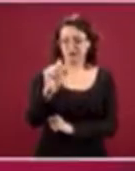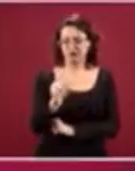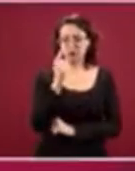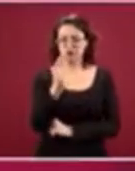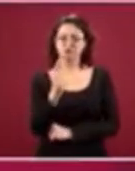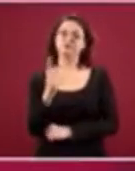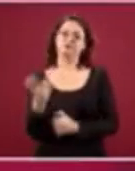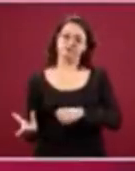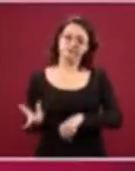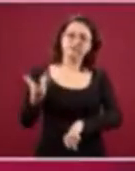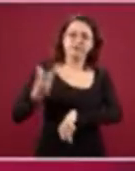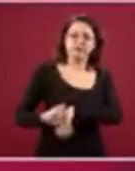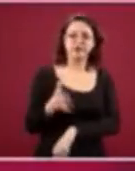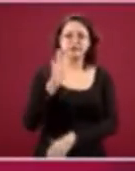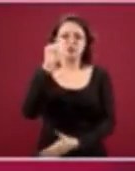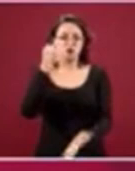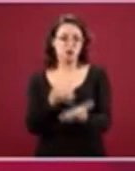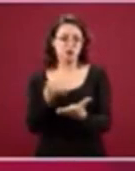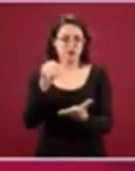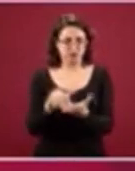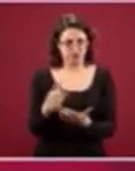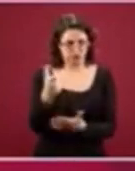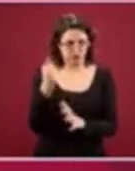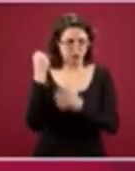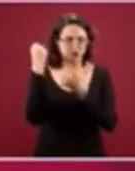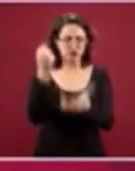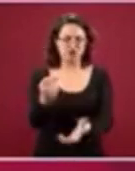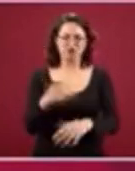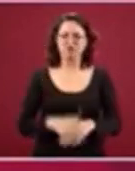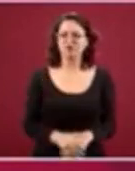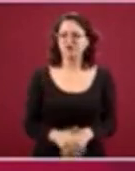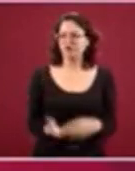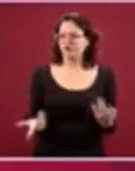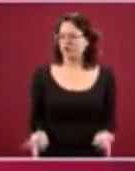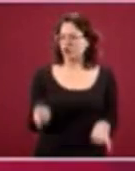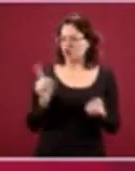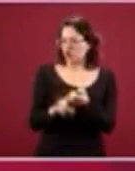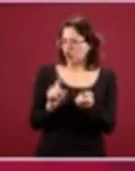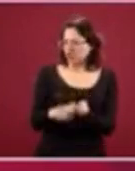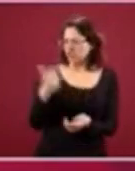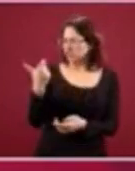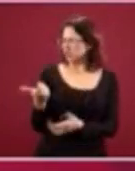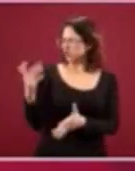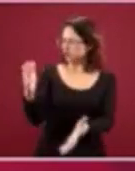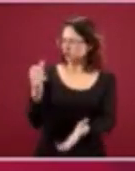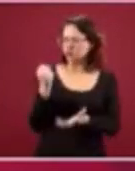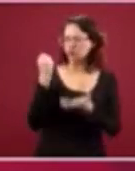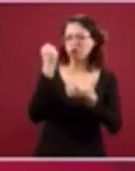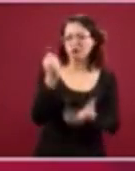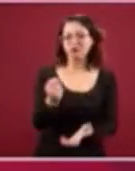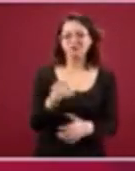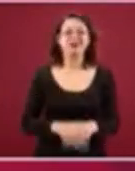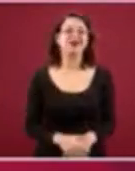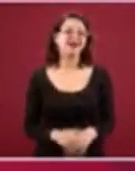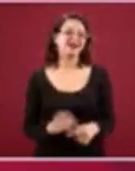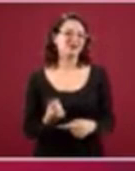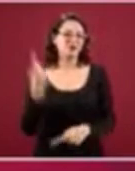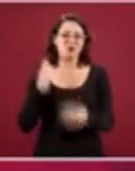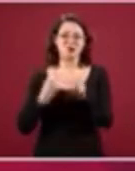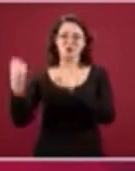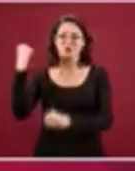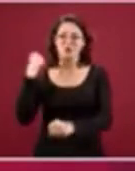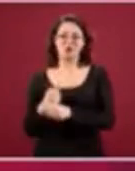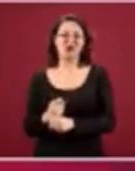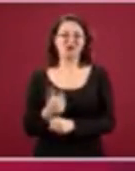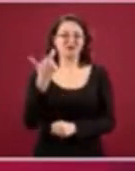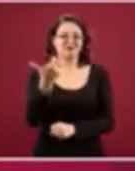próximo. ¿De dónde obtuvimos esos 5.000 millones? Pues fueron los ahorros de fin